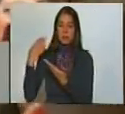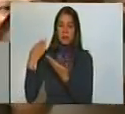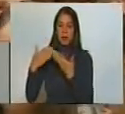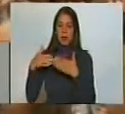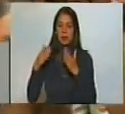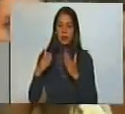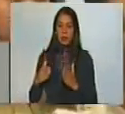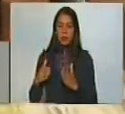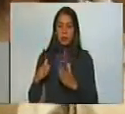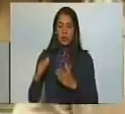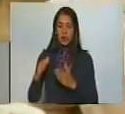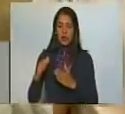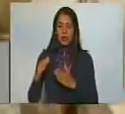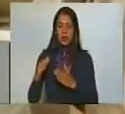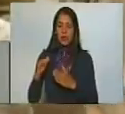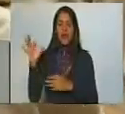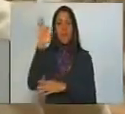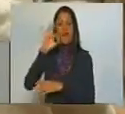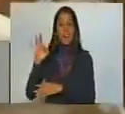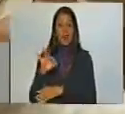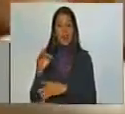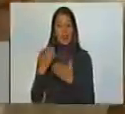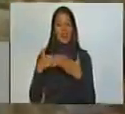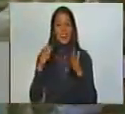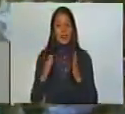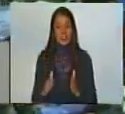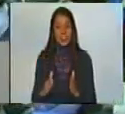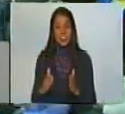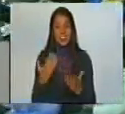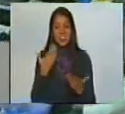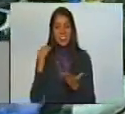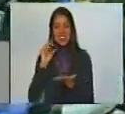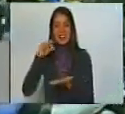a la directiva, perdón, de la Federación, que se ponga de pie,